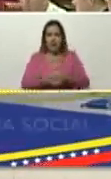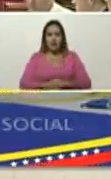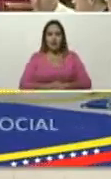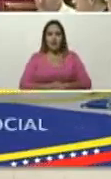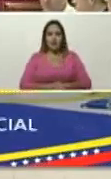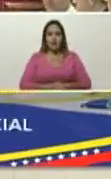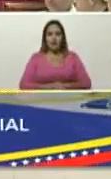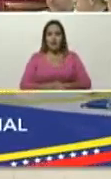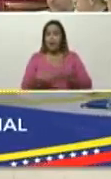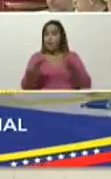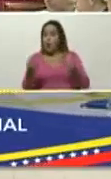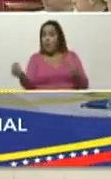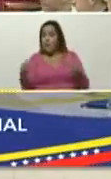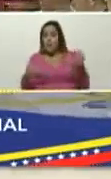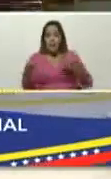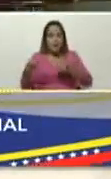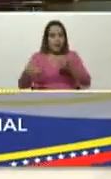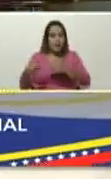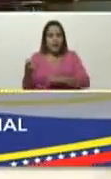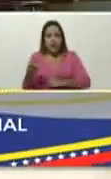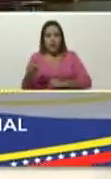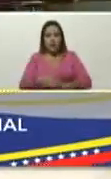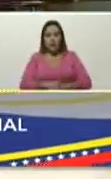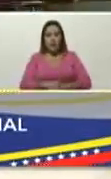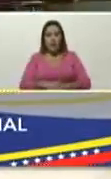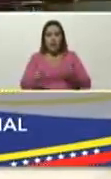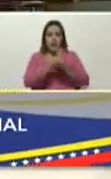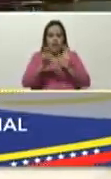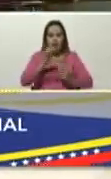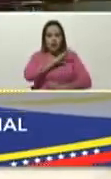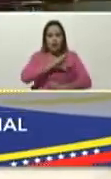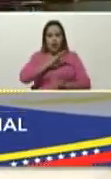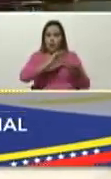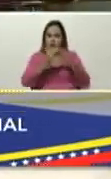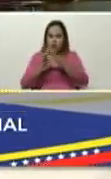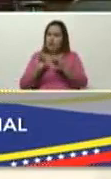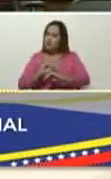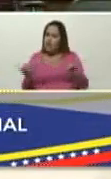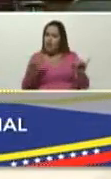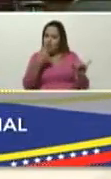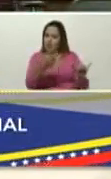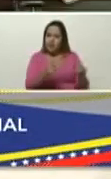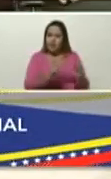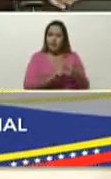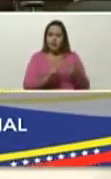y hay muchas más. La ley orgánica de los consejos comunales, ya lo dije.